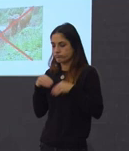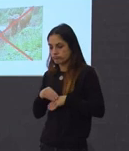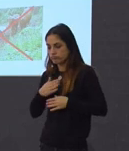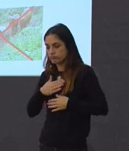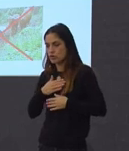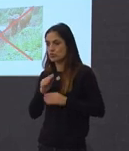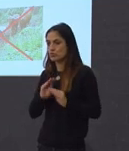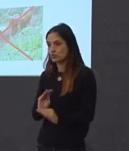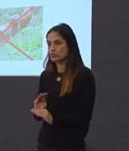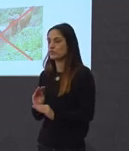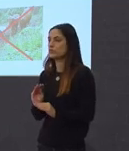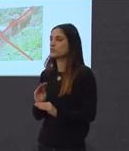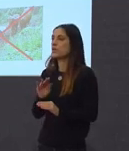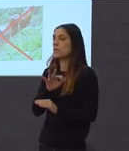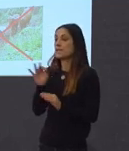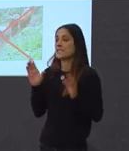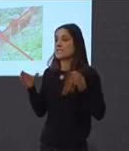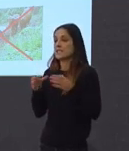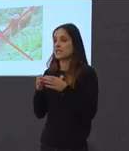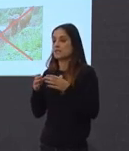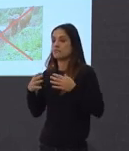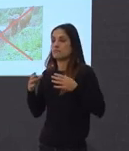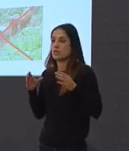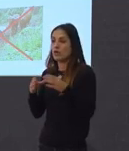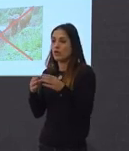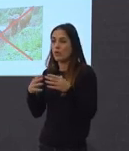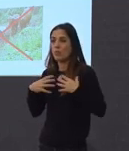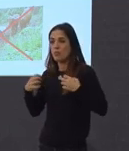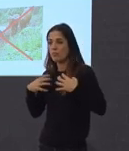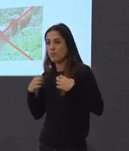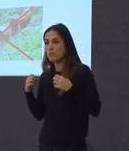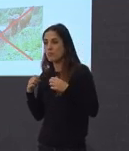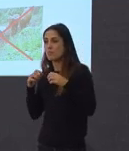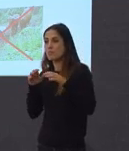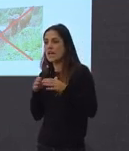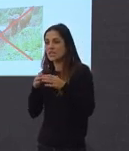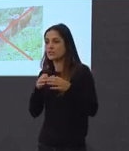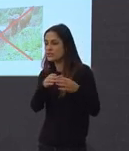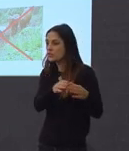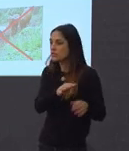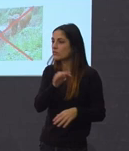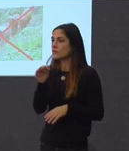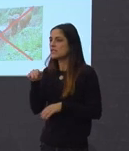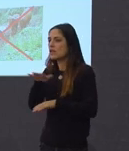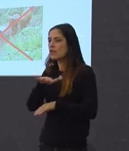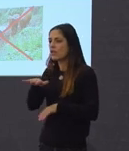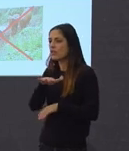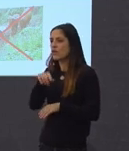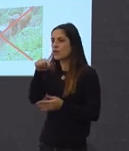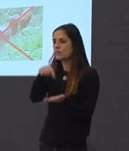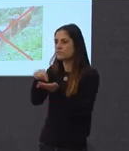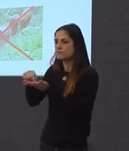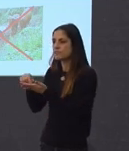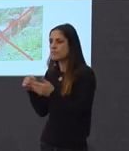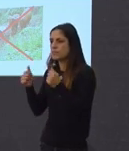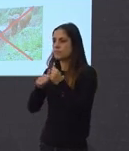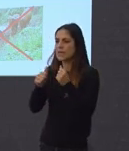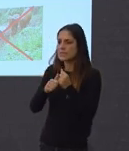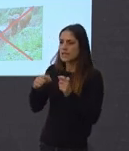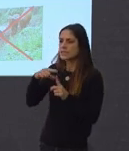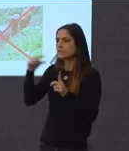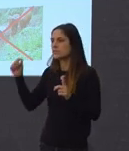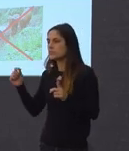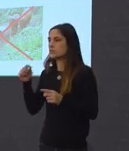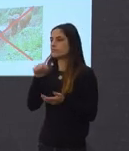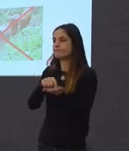aproveitamento agrosilvopastoril. Como dicíamos, aí apacentaban os ganados, aí eran territorios nos que plantaban, sobre todo millo e patacas, eran territorios